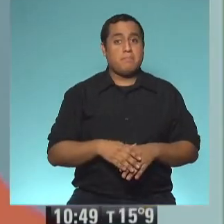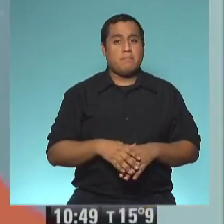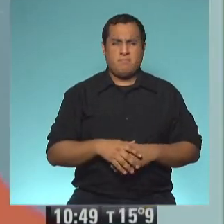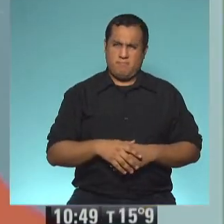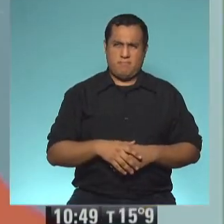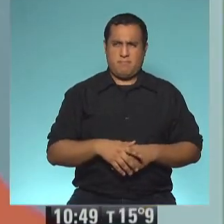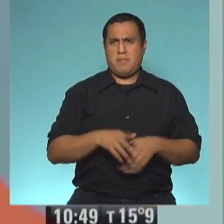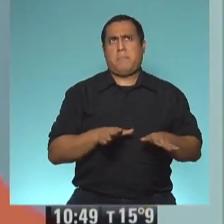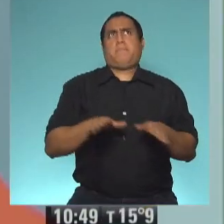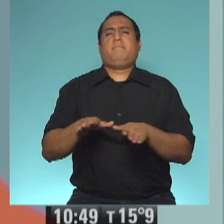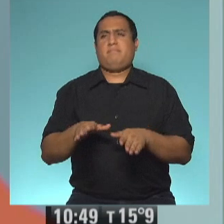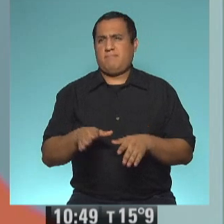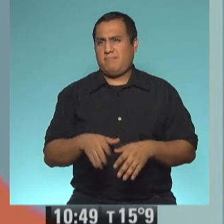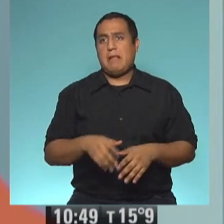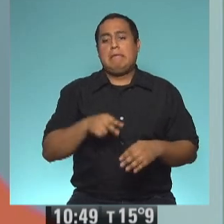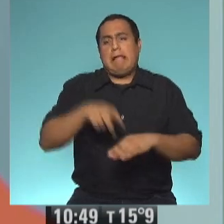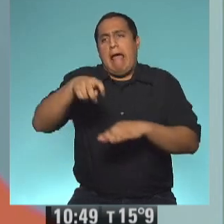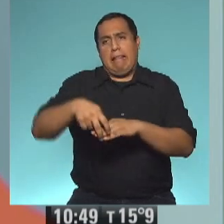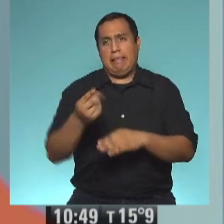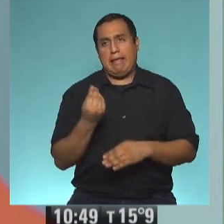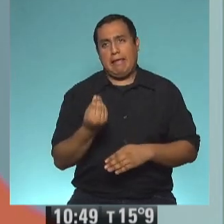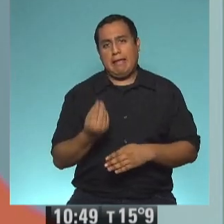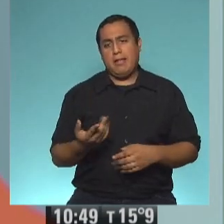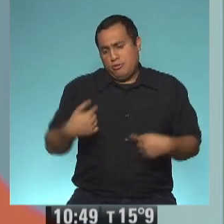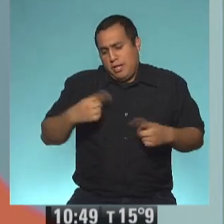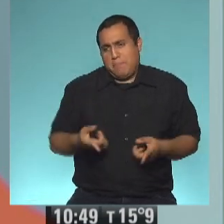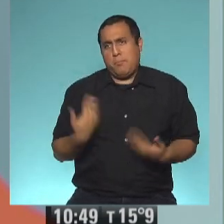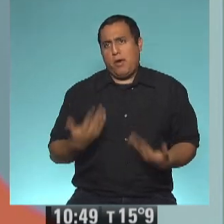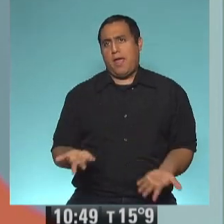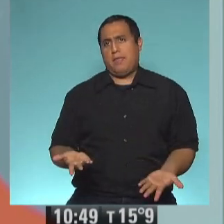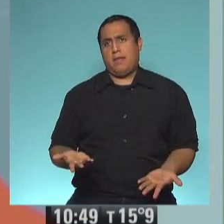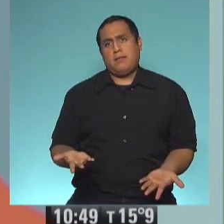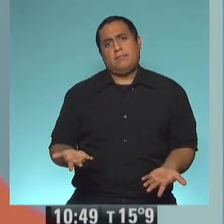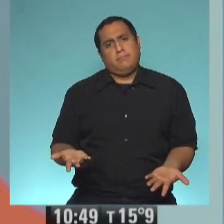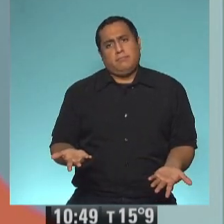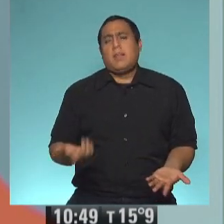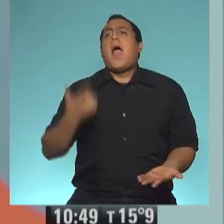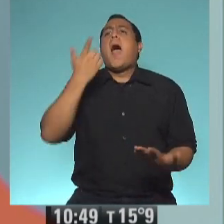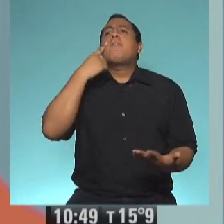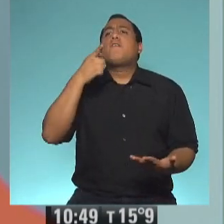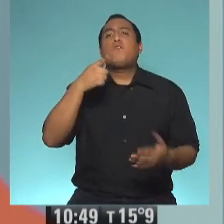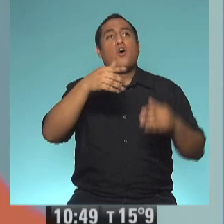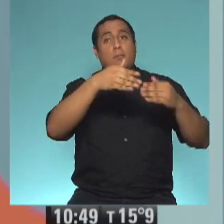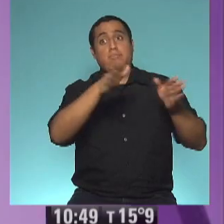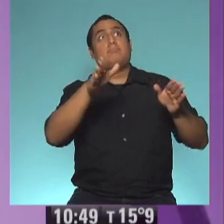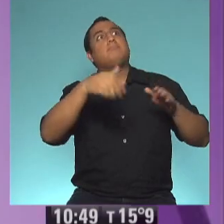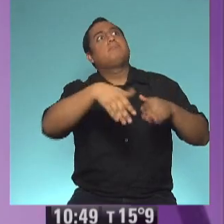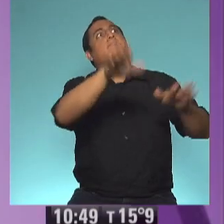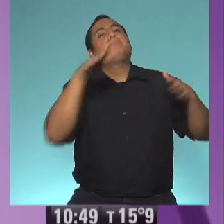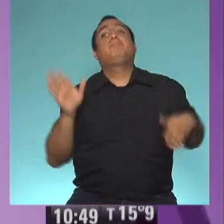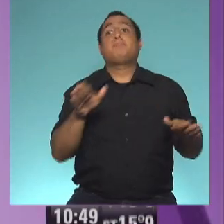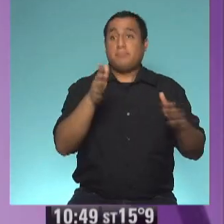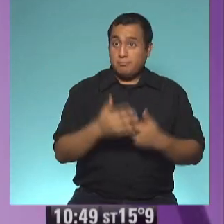de nuevo laredo es alta esto también lo hago yo salimos atrás como bolas en serio